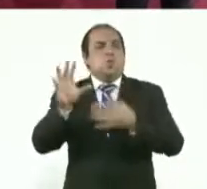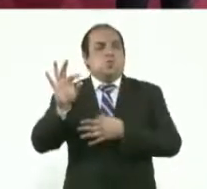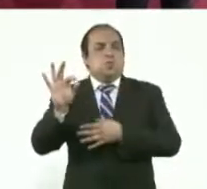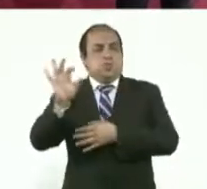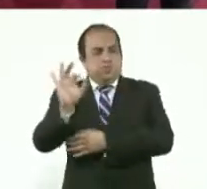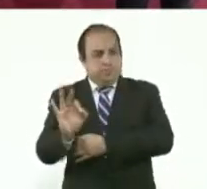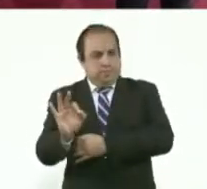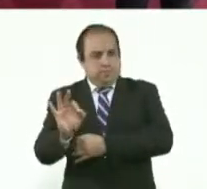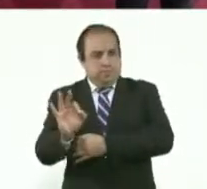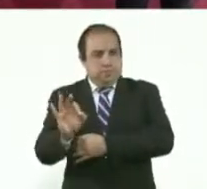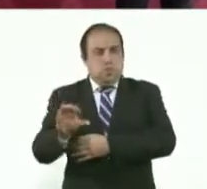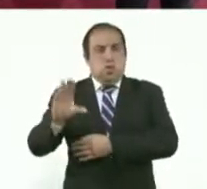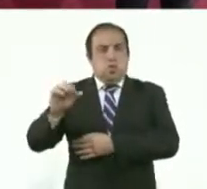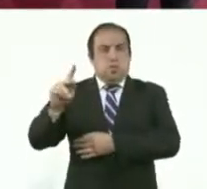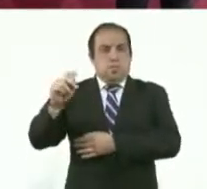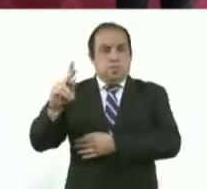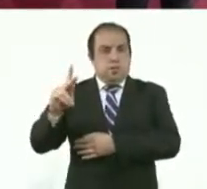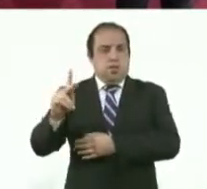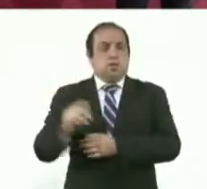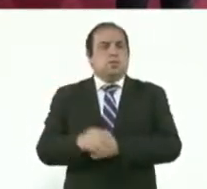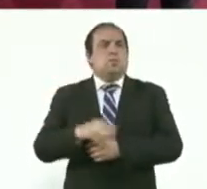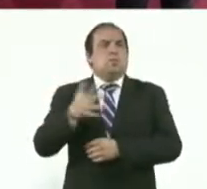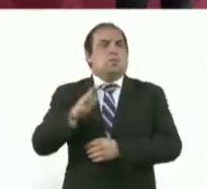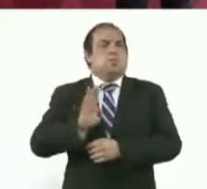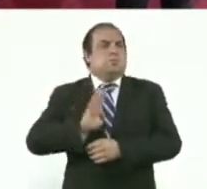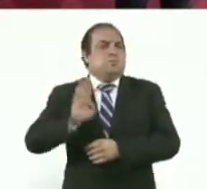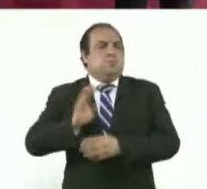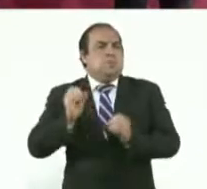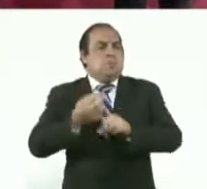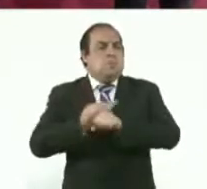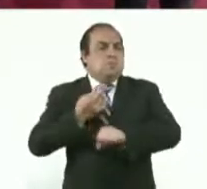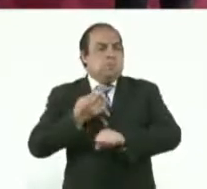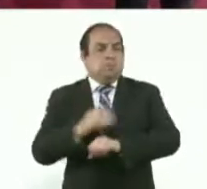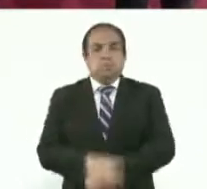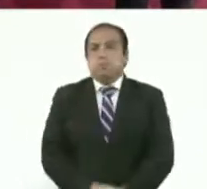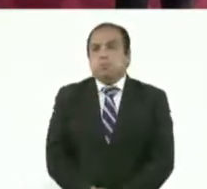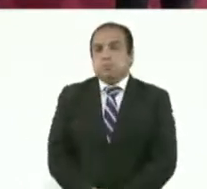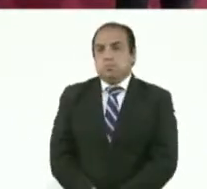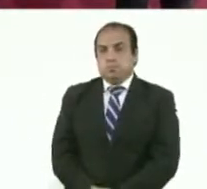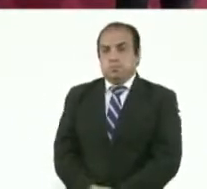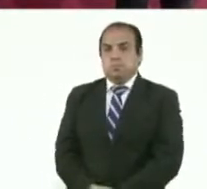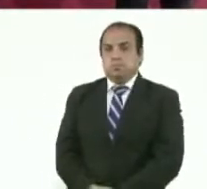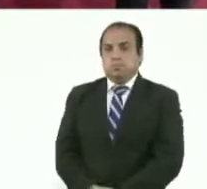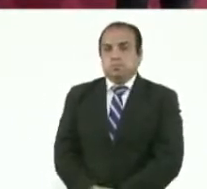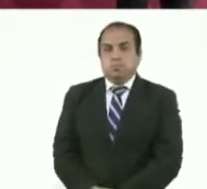zona de Cuautepec, ¿es un porcentaje similar o es mayor?